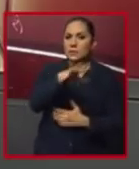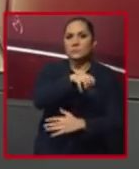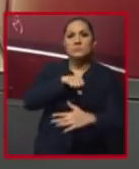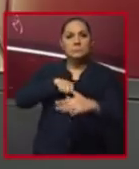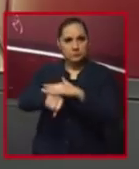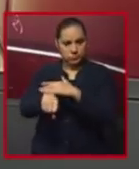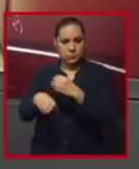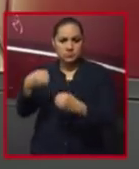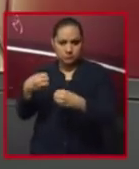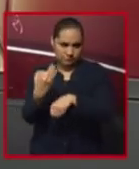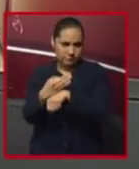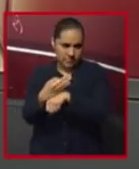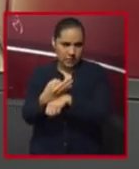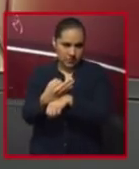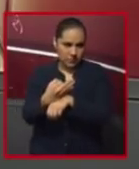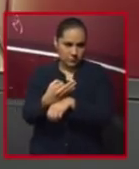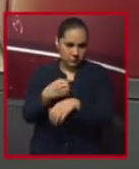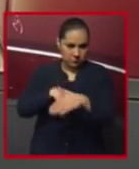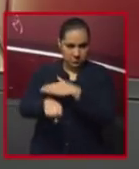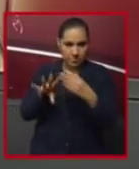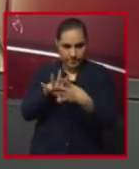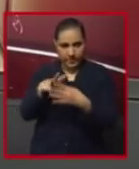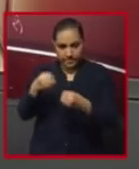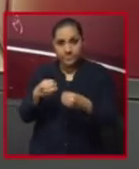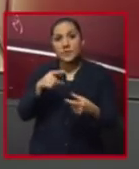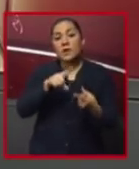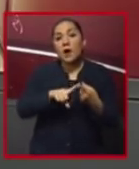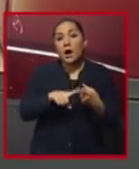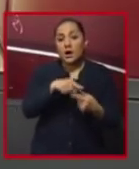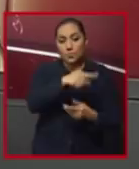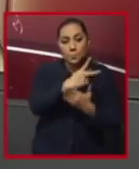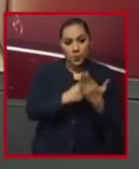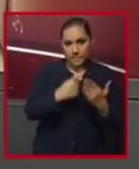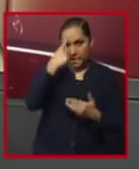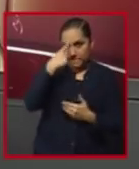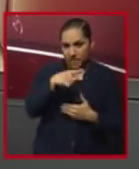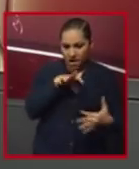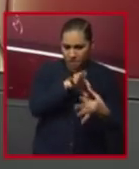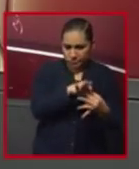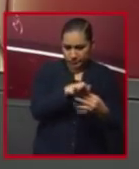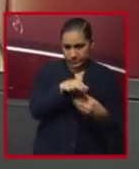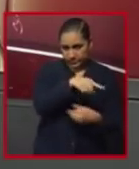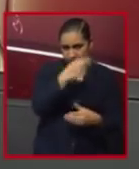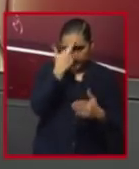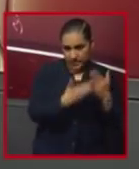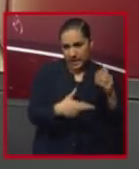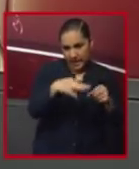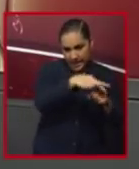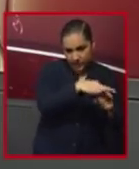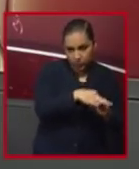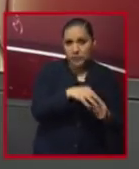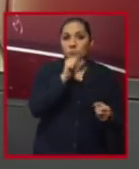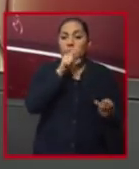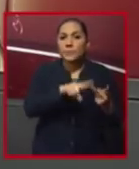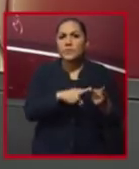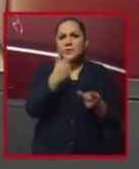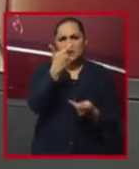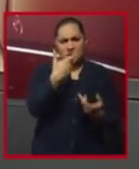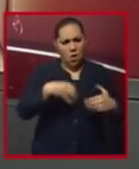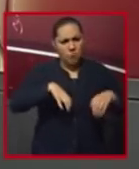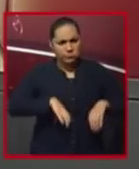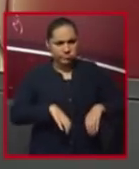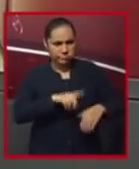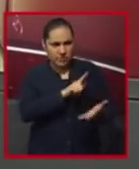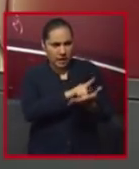fines electorales, la corrupción, tratándose de enriquecimiento ilícito, y el ejercicio abusivo de funciones. La diputada de